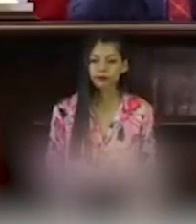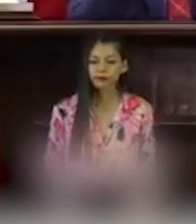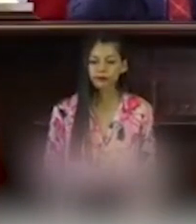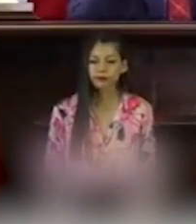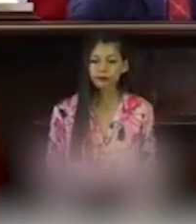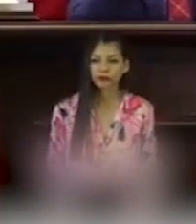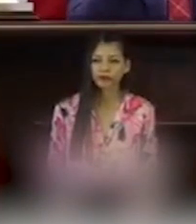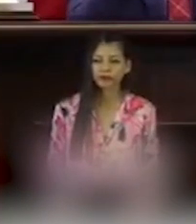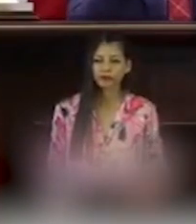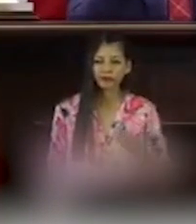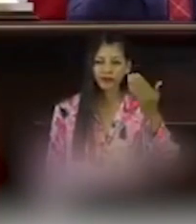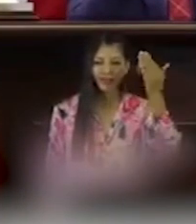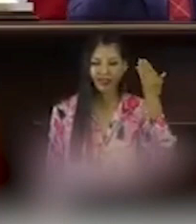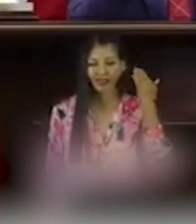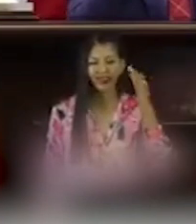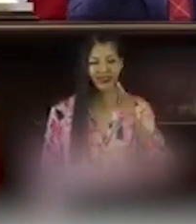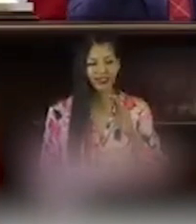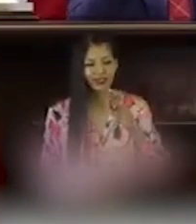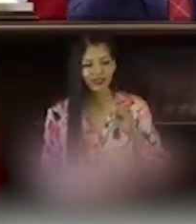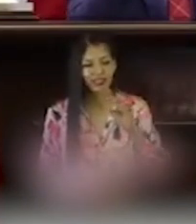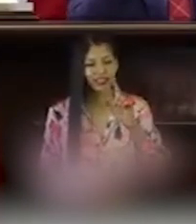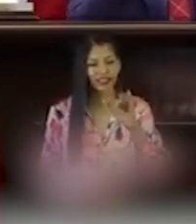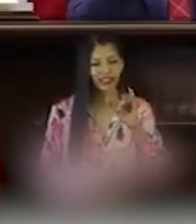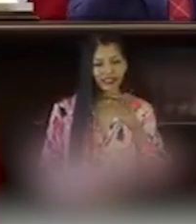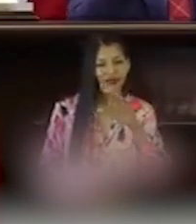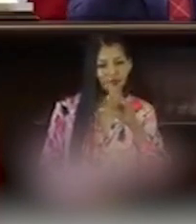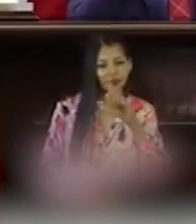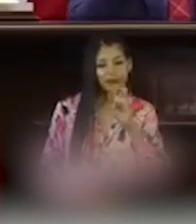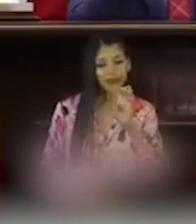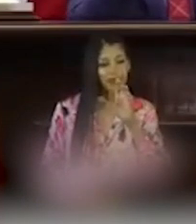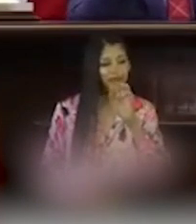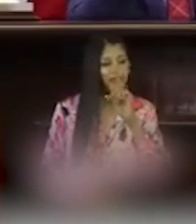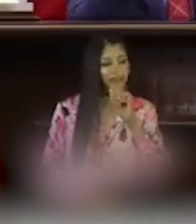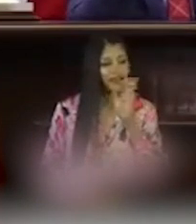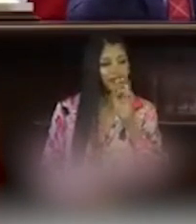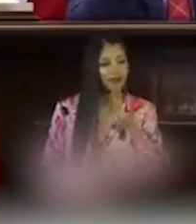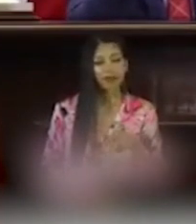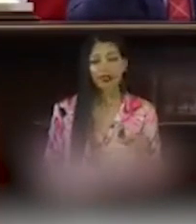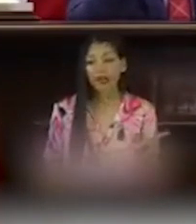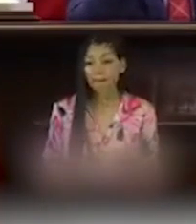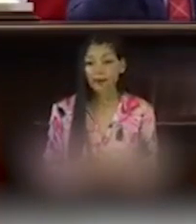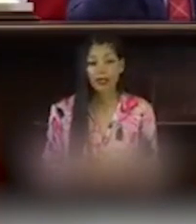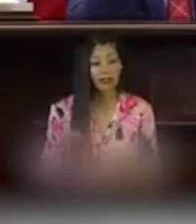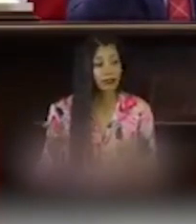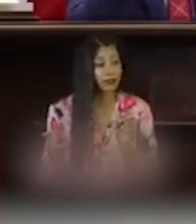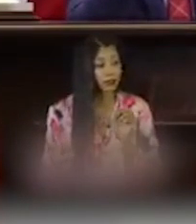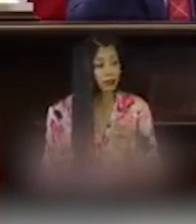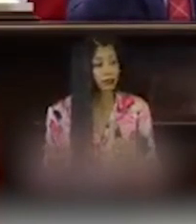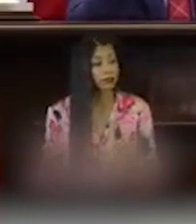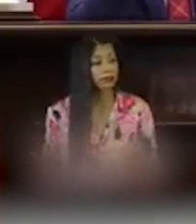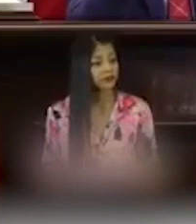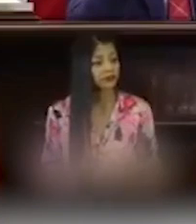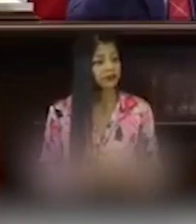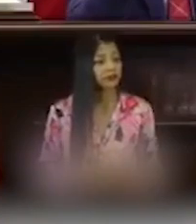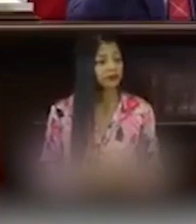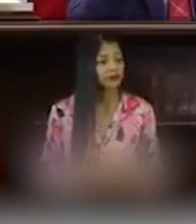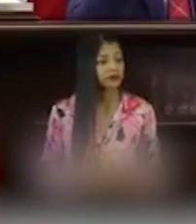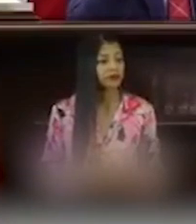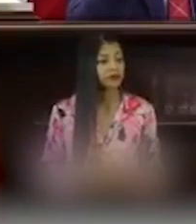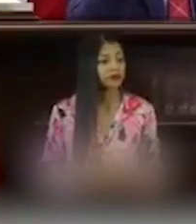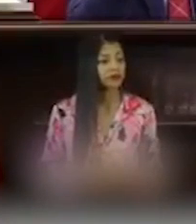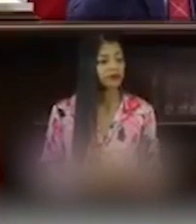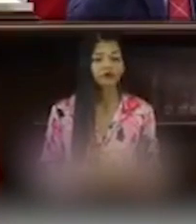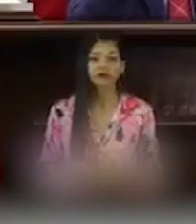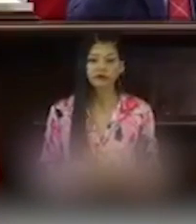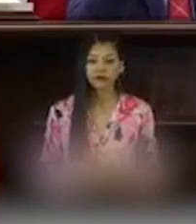que las sigamos analizando respecto a lo que planteó hoy el presidente. Esto fue lo que dijo Adán Augusto López sobre esa investigación internacional